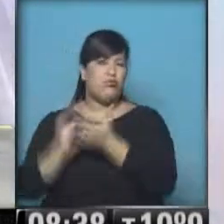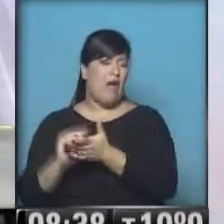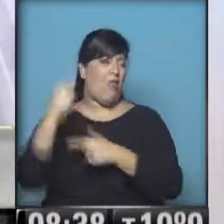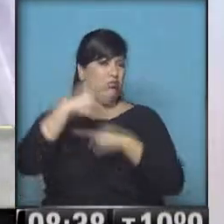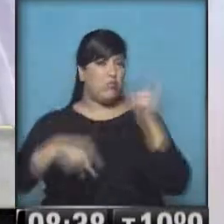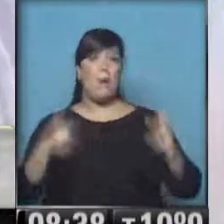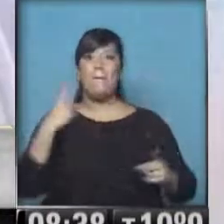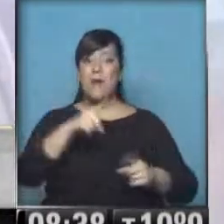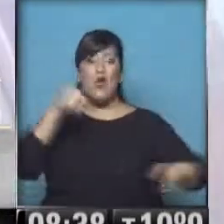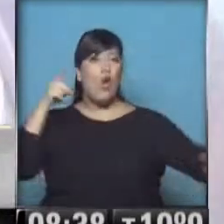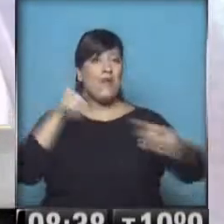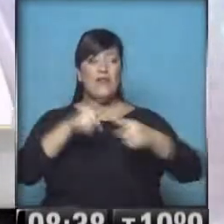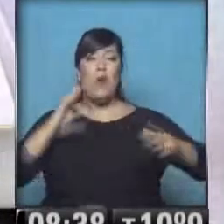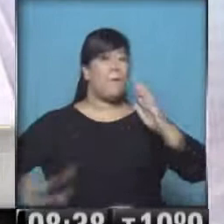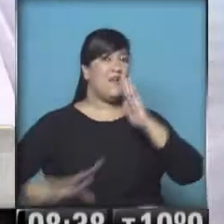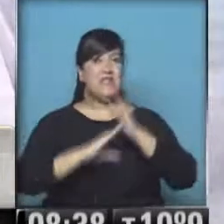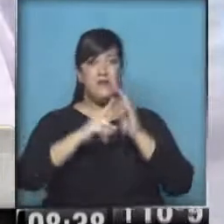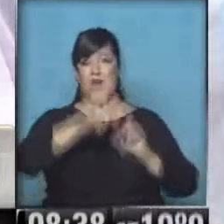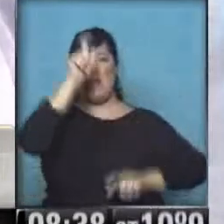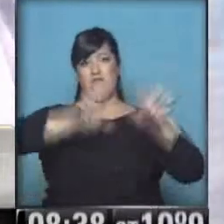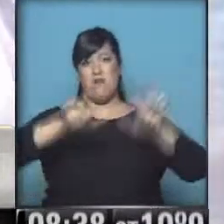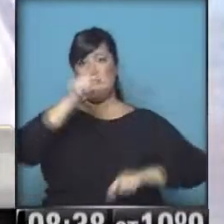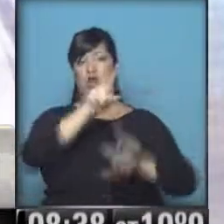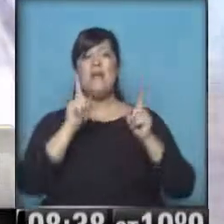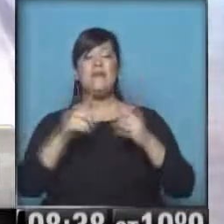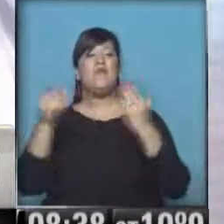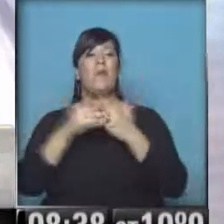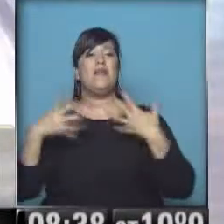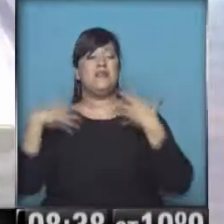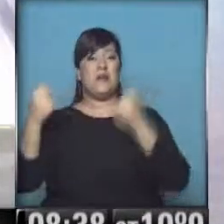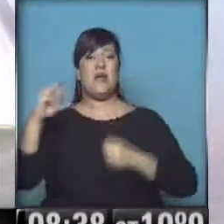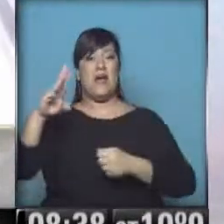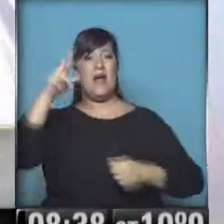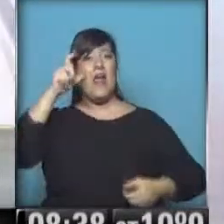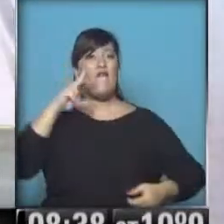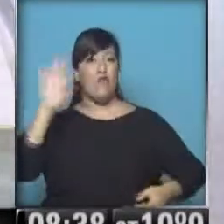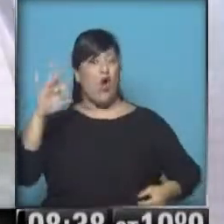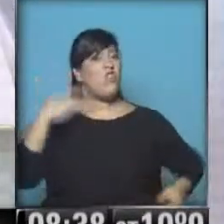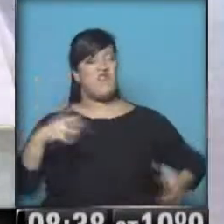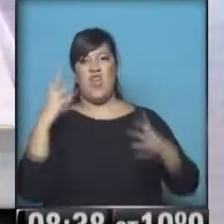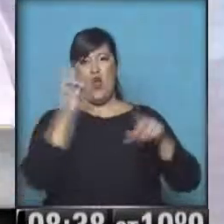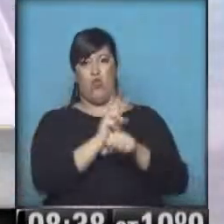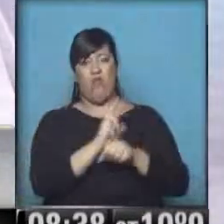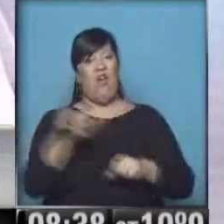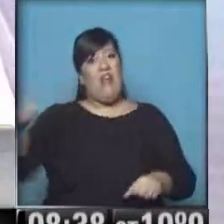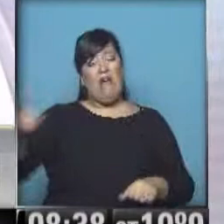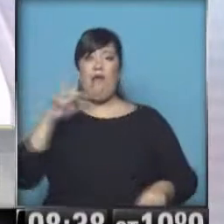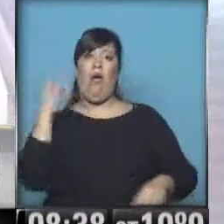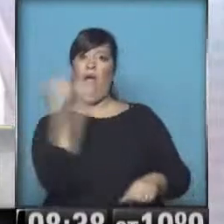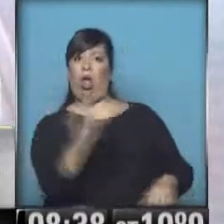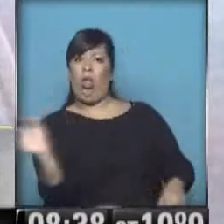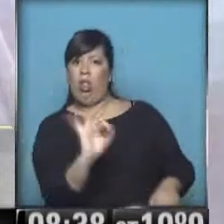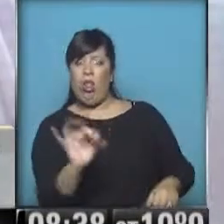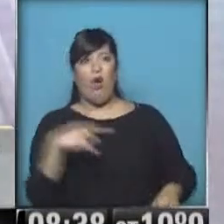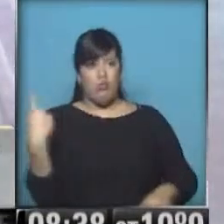el objeto principal fue los pacientes que la ministra de Salud, Reibó, debía haber cuidado y ni siquiera se dignó en avisar, como